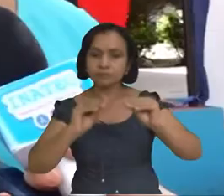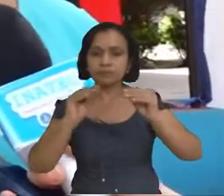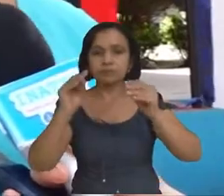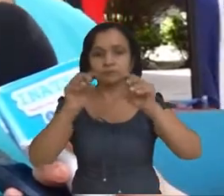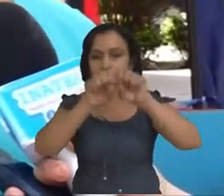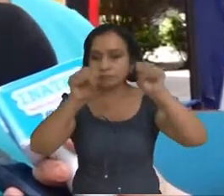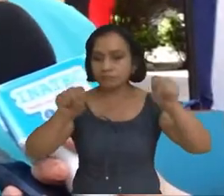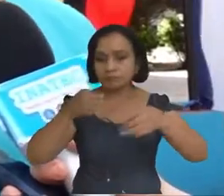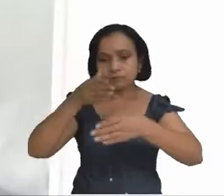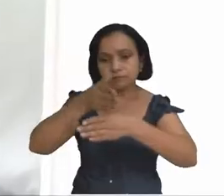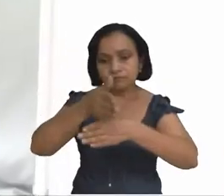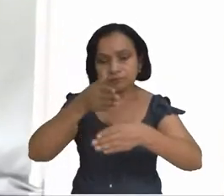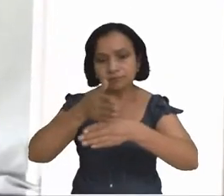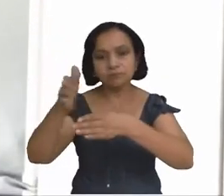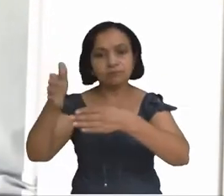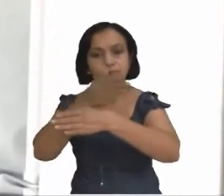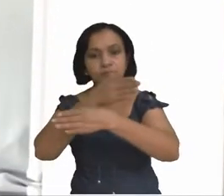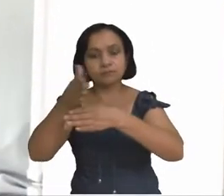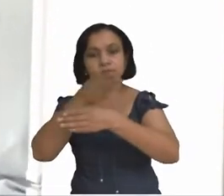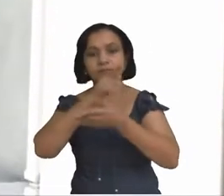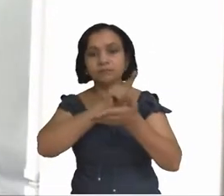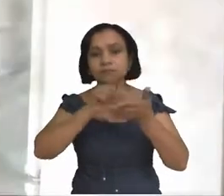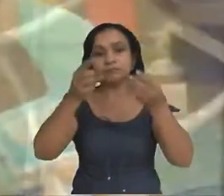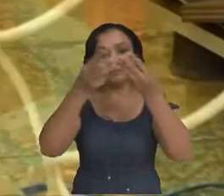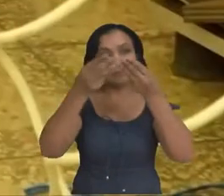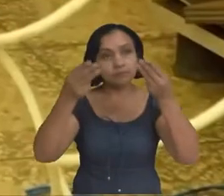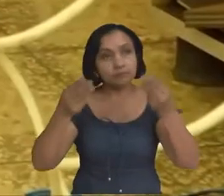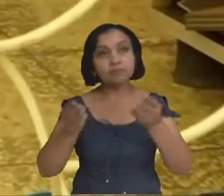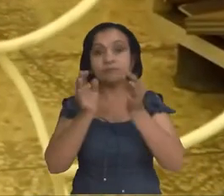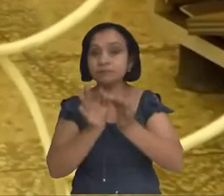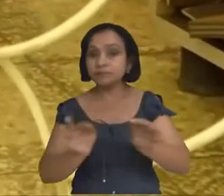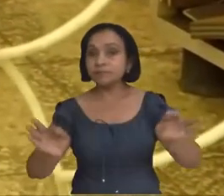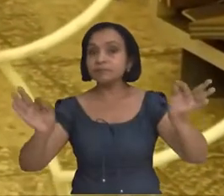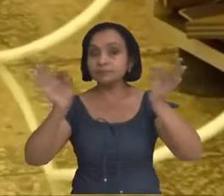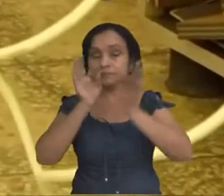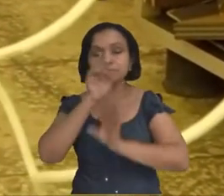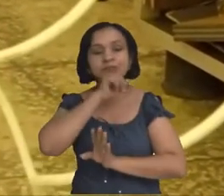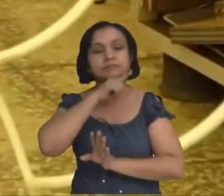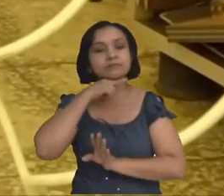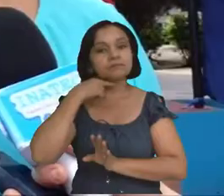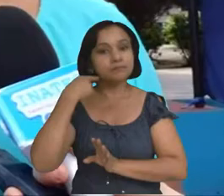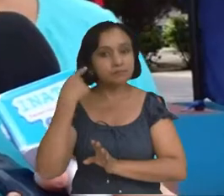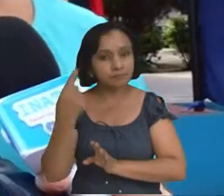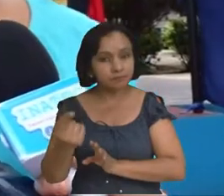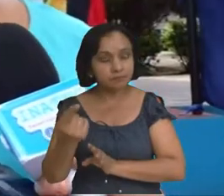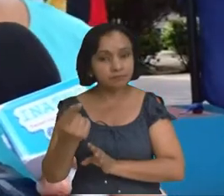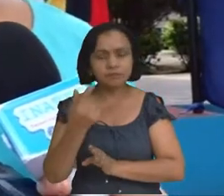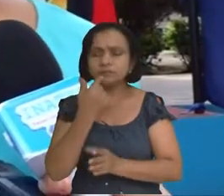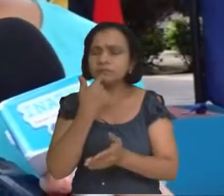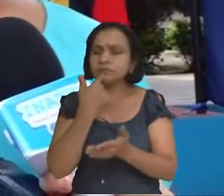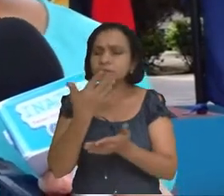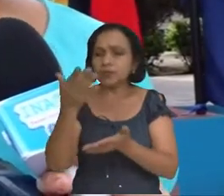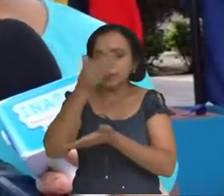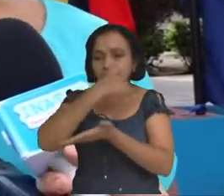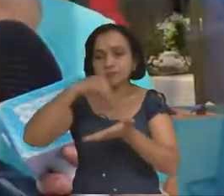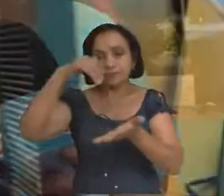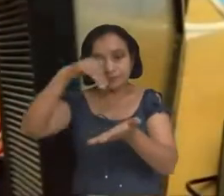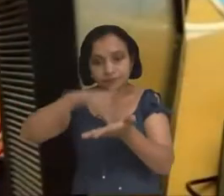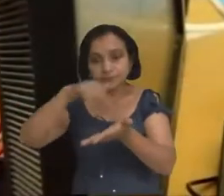talleres didácticos, mantenimiento del equipamiento, muy importante, ¿verdad?, porque este centro, ¿verdad?,